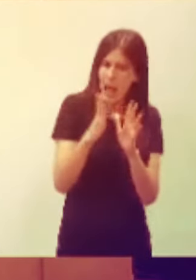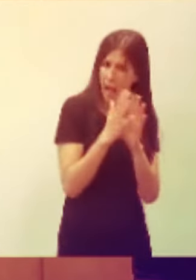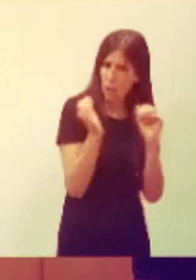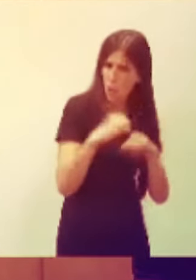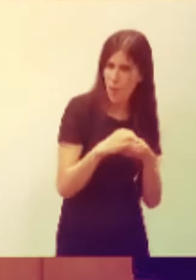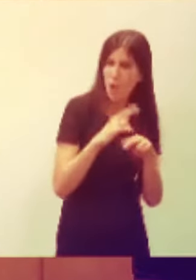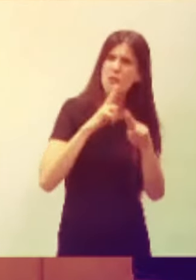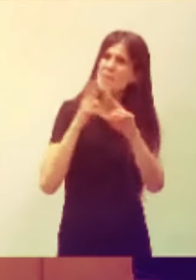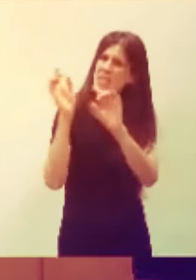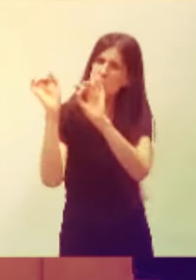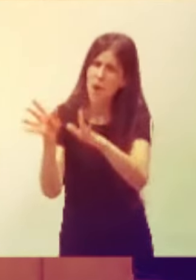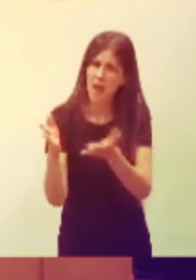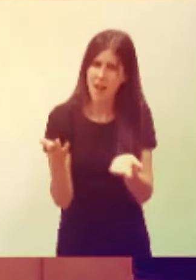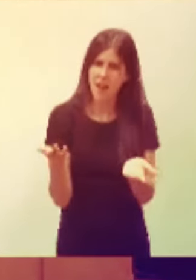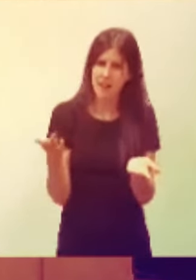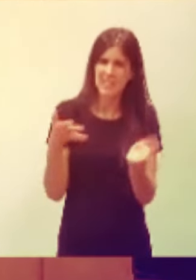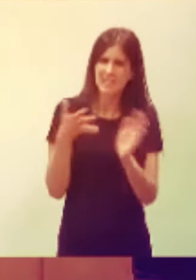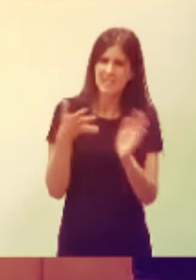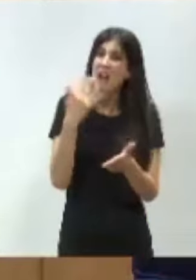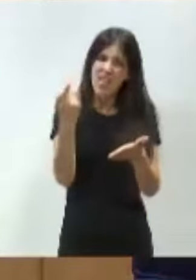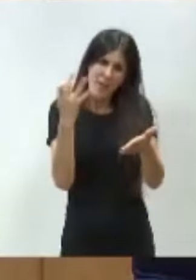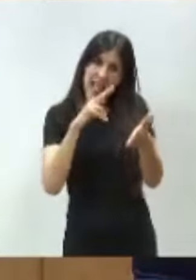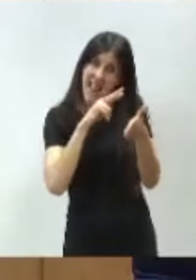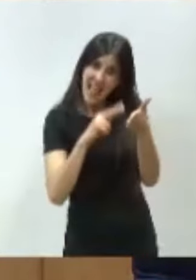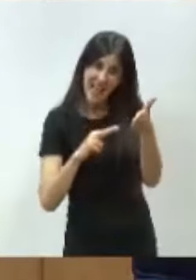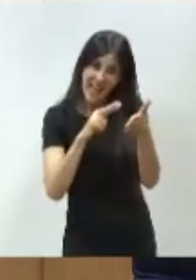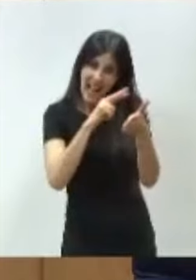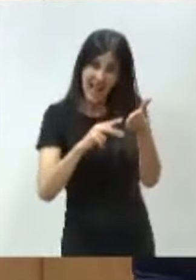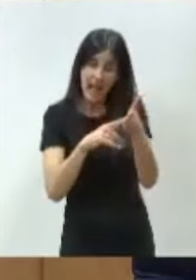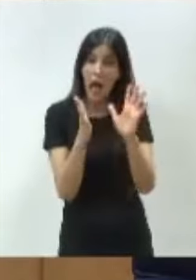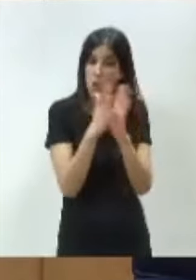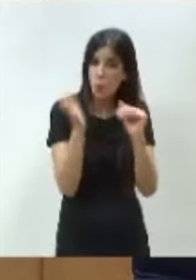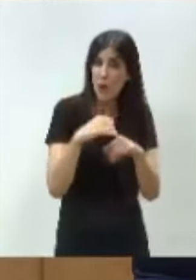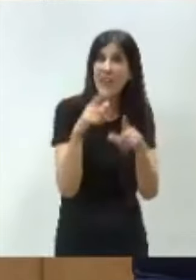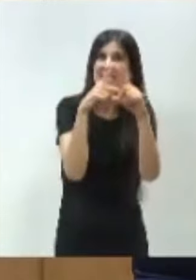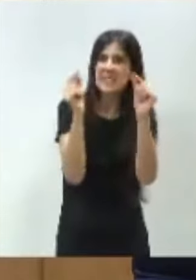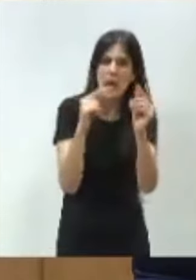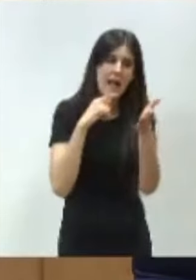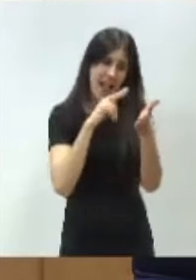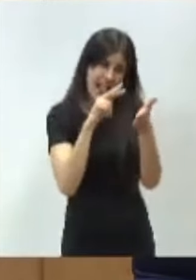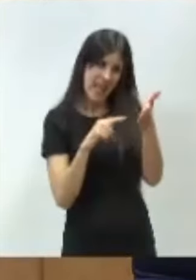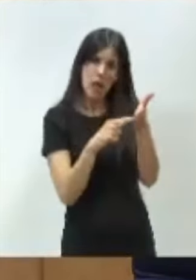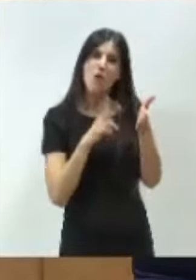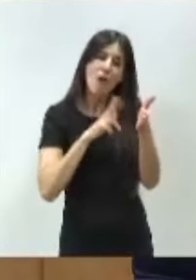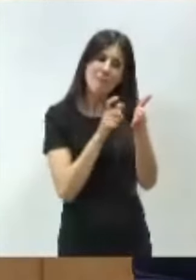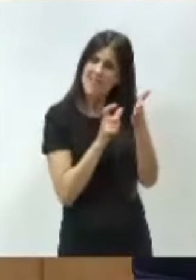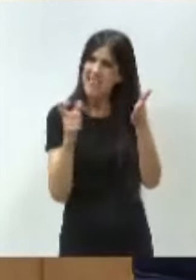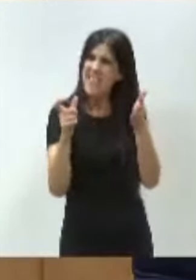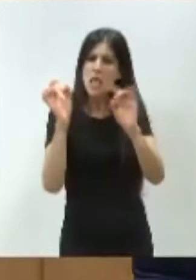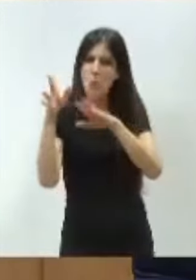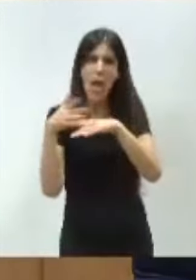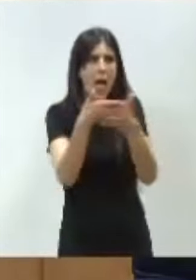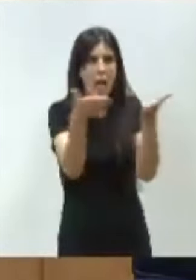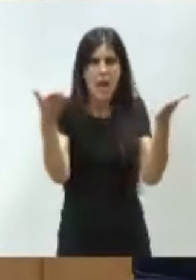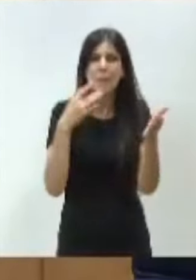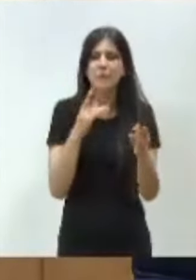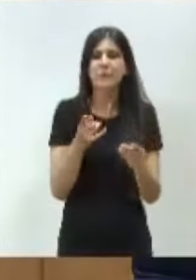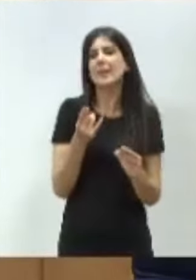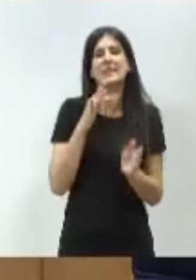hacen ustedes algo revolucionario que es leer el acuerdo con Esquerra Republicana de Cataluña? Y así lo llamarán: